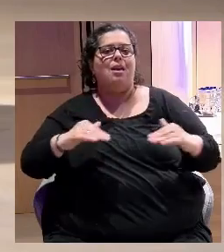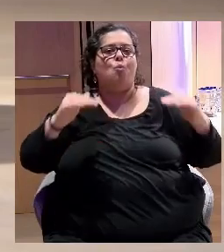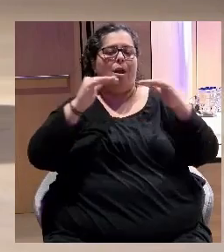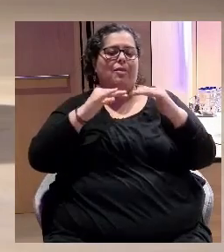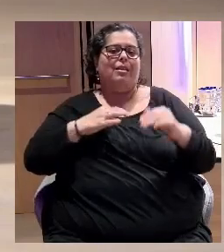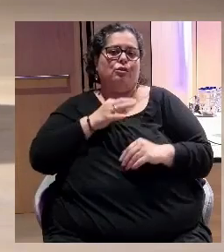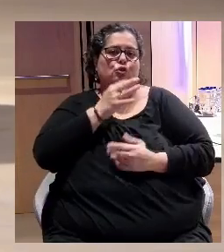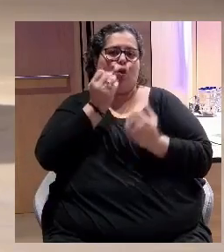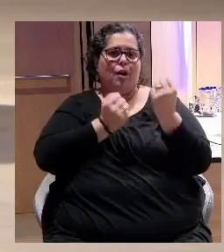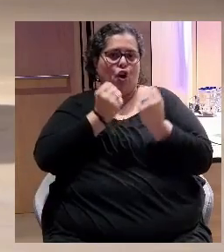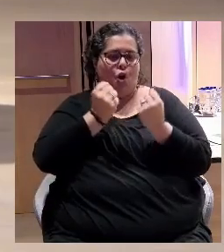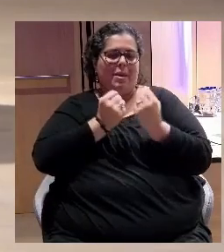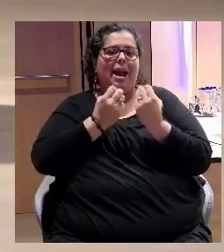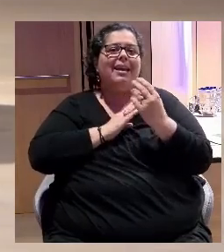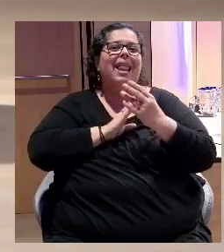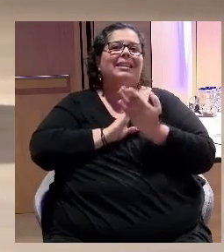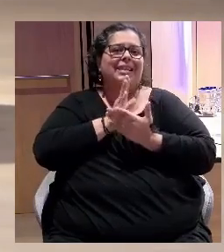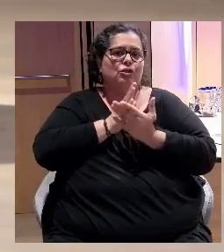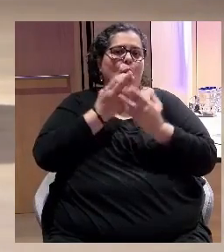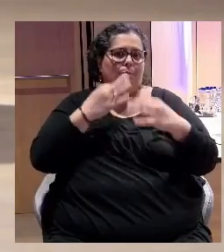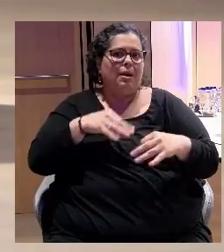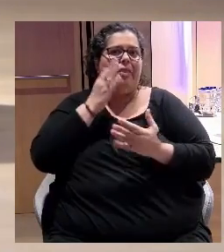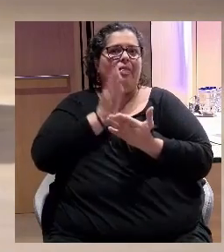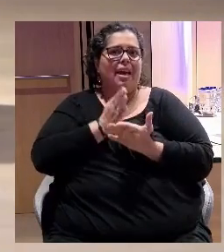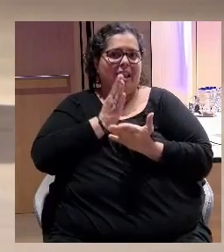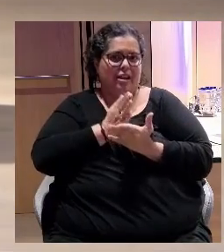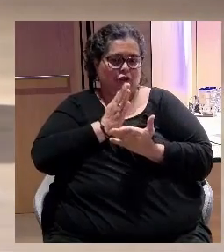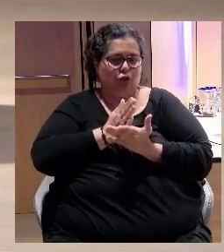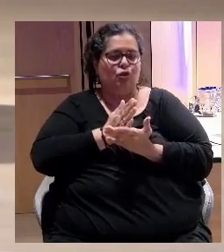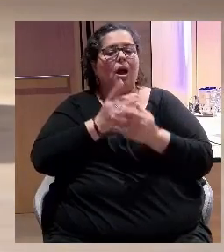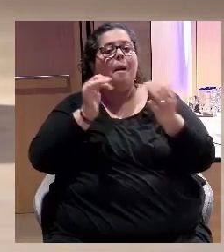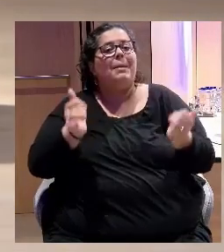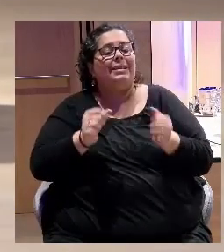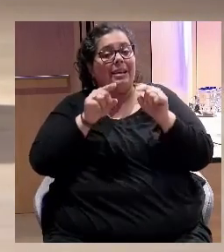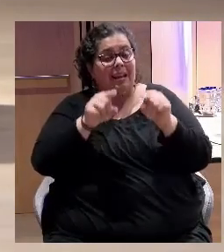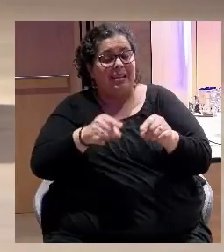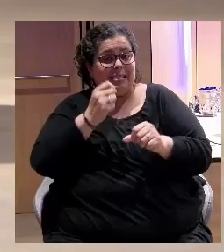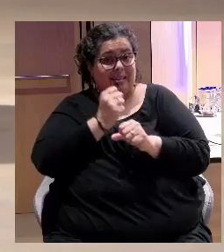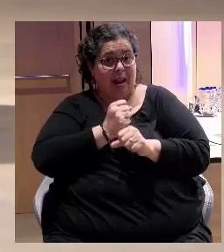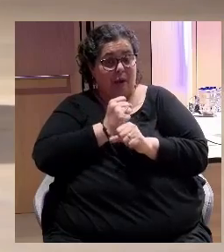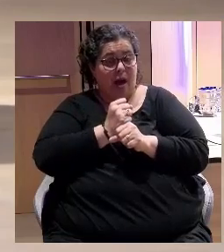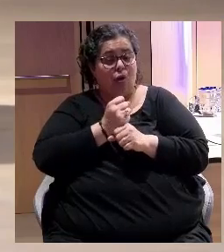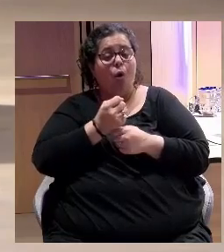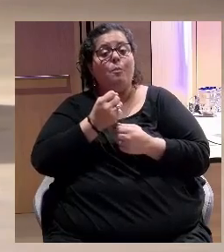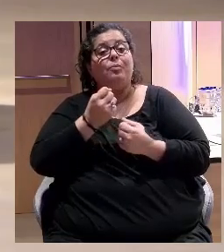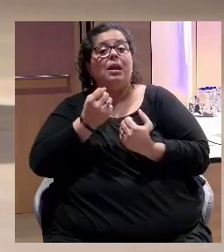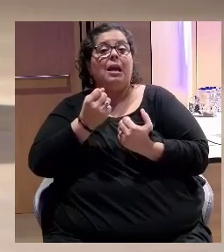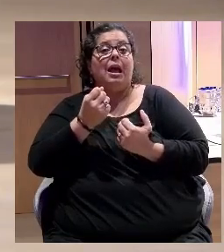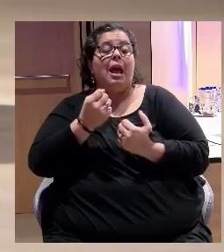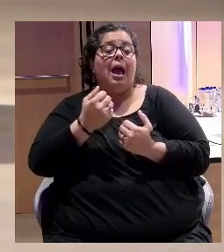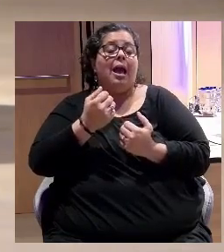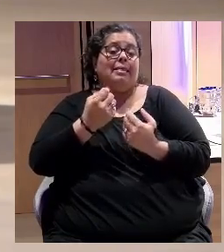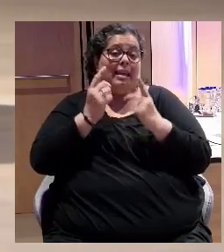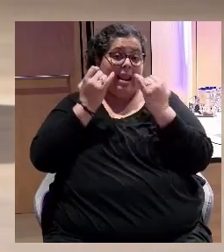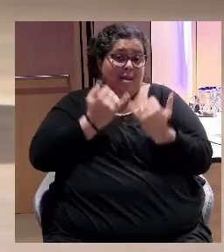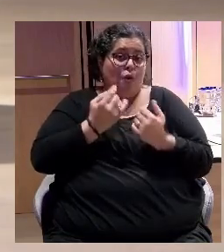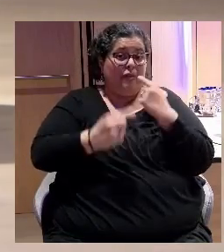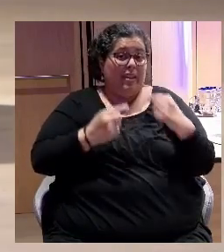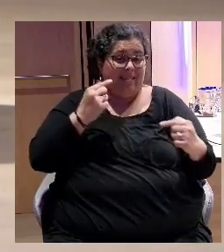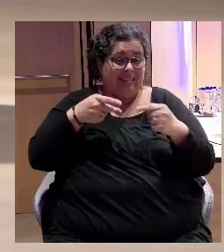derechos. Para hacer ese trabajo usamos diversas herramientas. Una de ellas es el acceso a